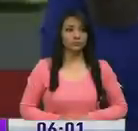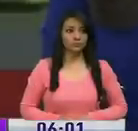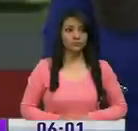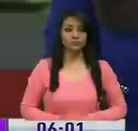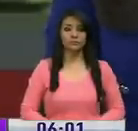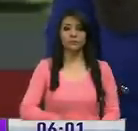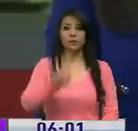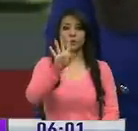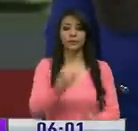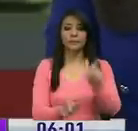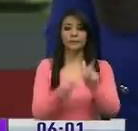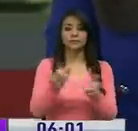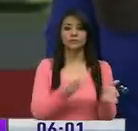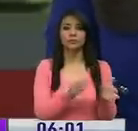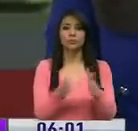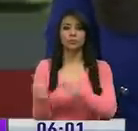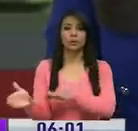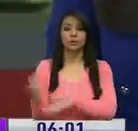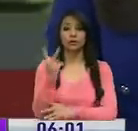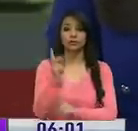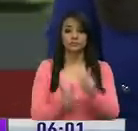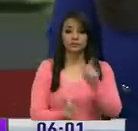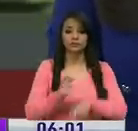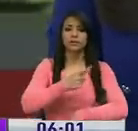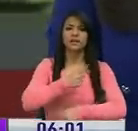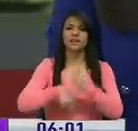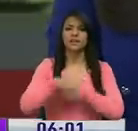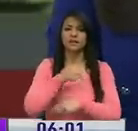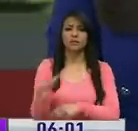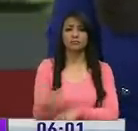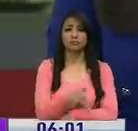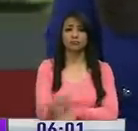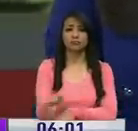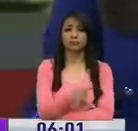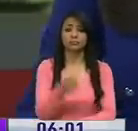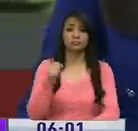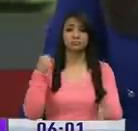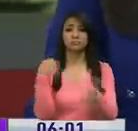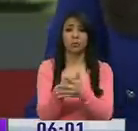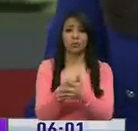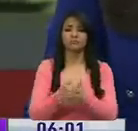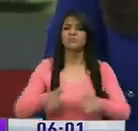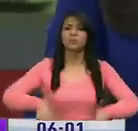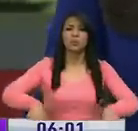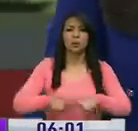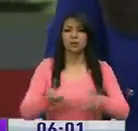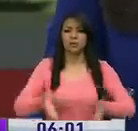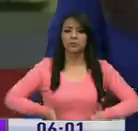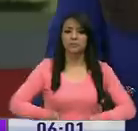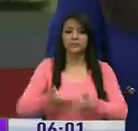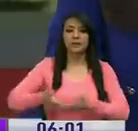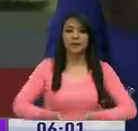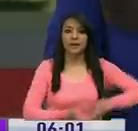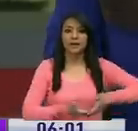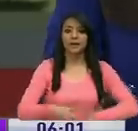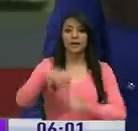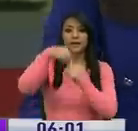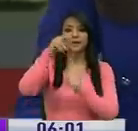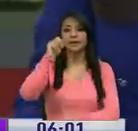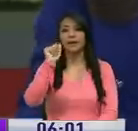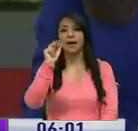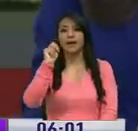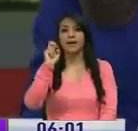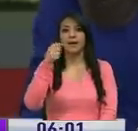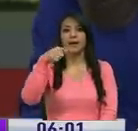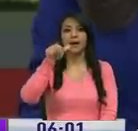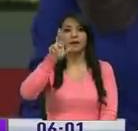cuatro personas fallecieron y dos resultaron heridas en un accidente de tránsito registrado en la vía calacalí negalo el